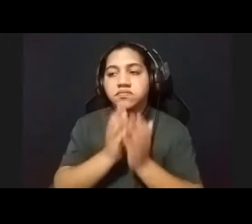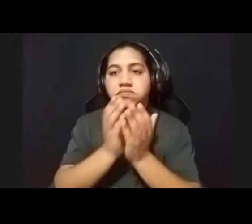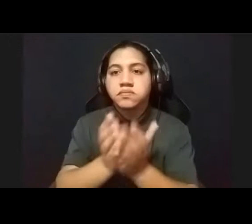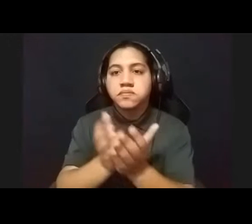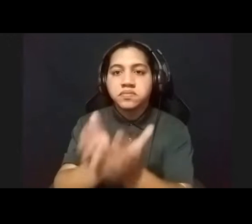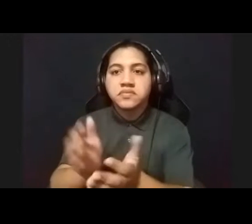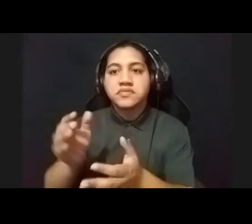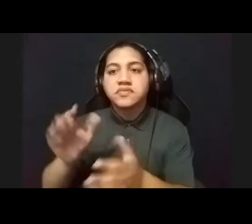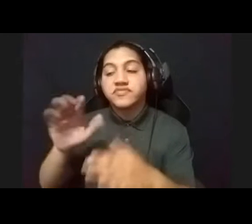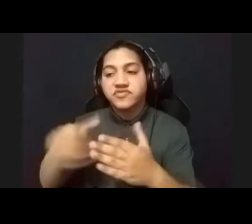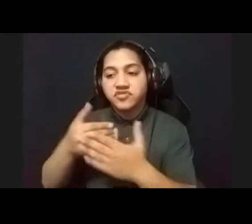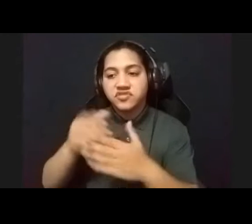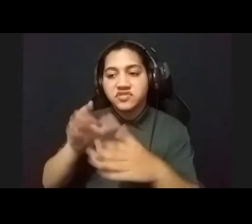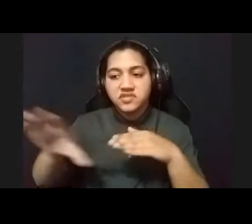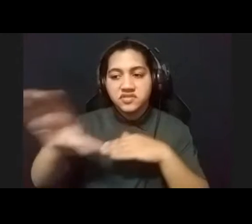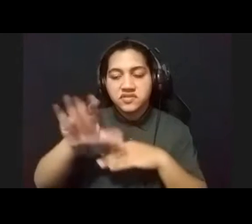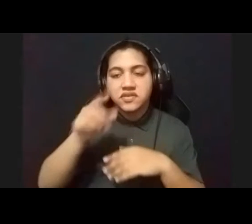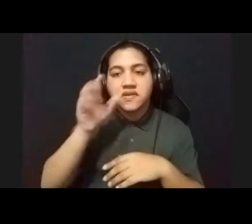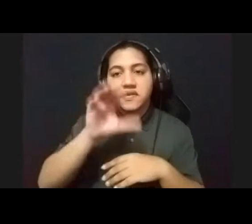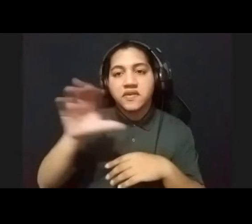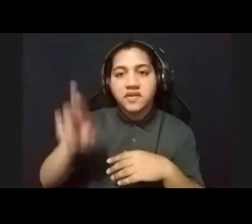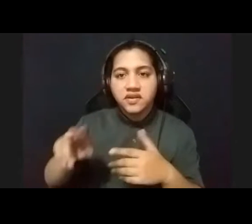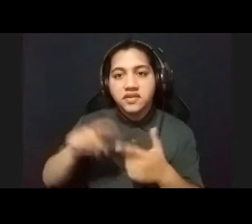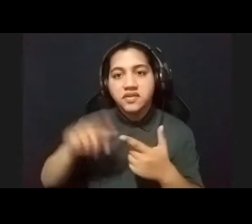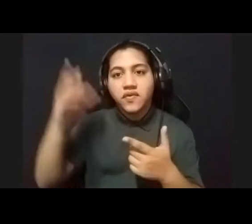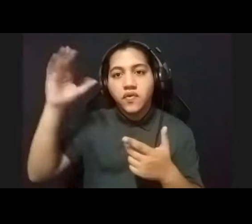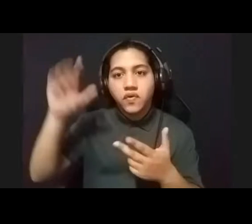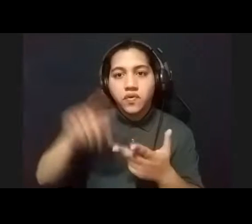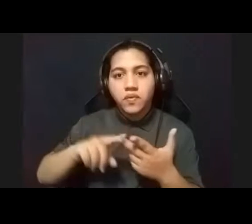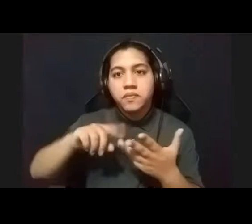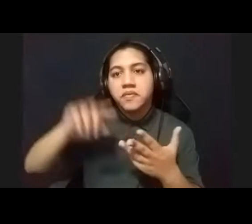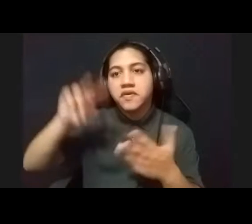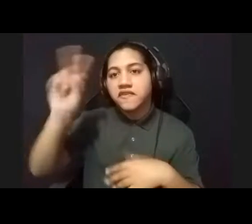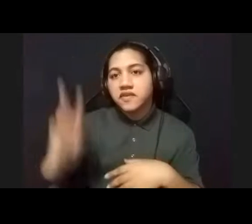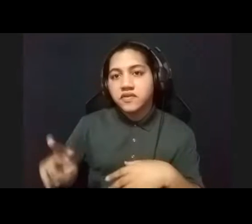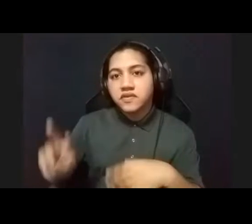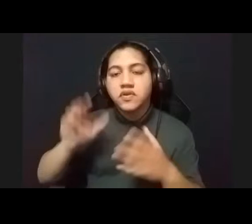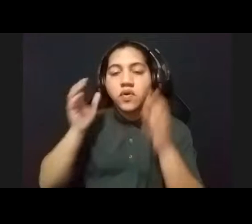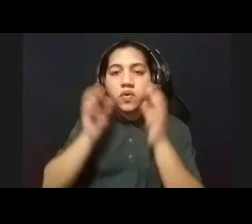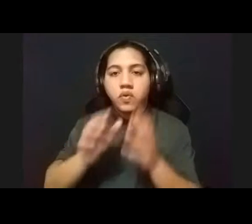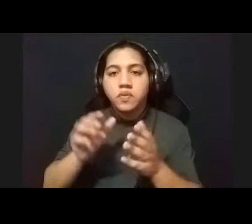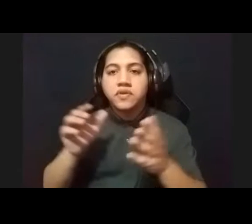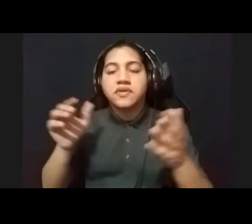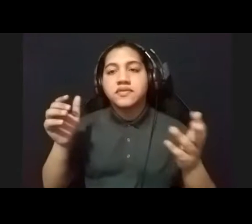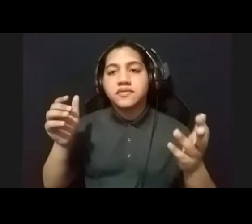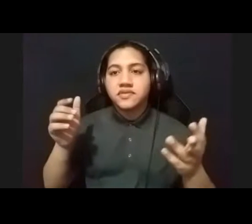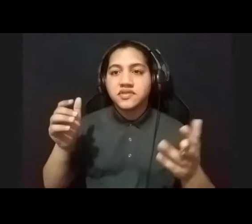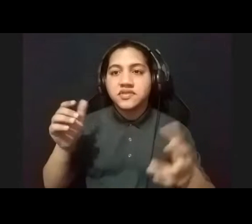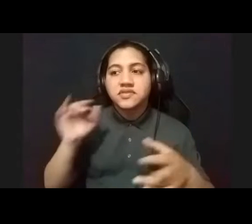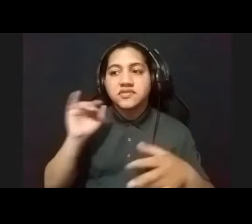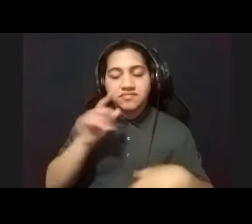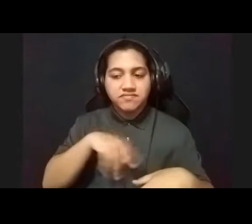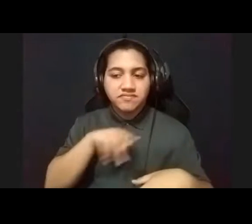el Caribe, va a Costa Rica, va a Colombia, Venezuela, va a Cuba. Ese personaje